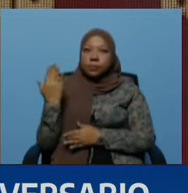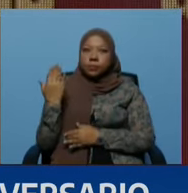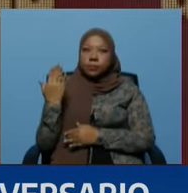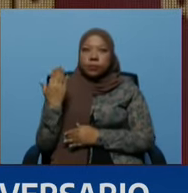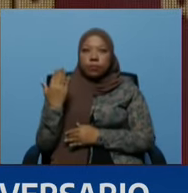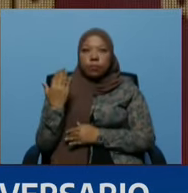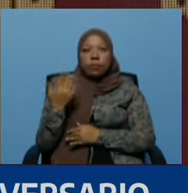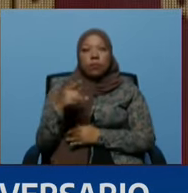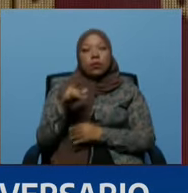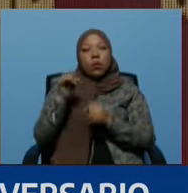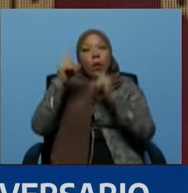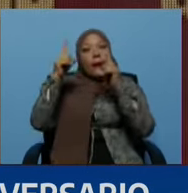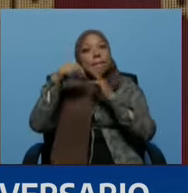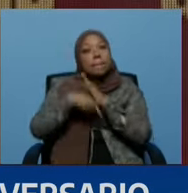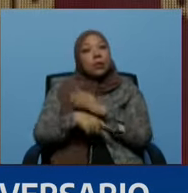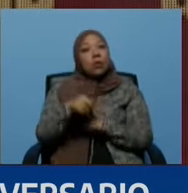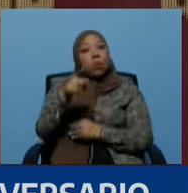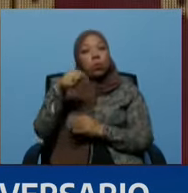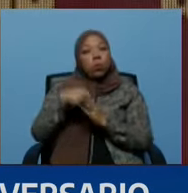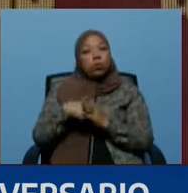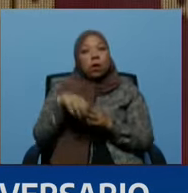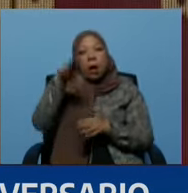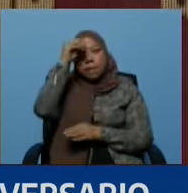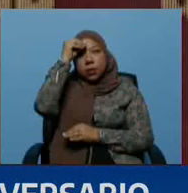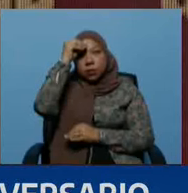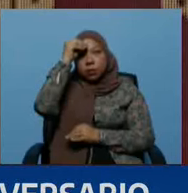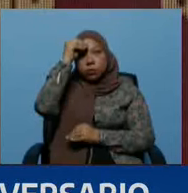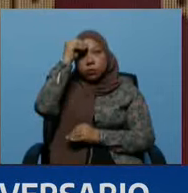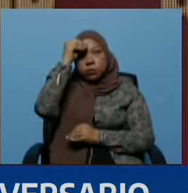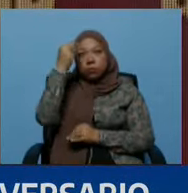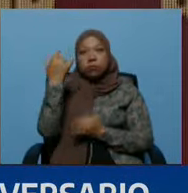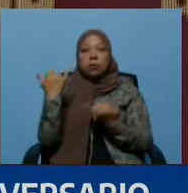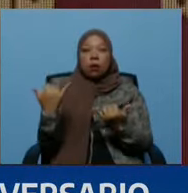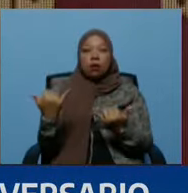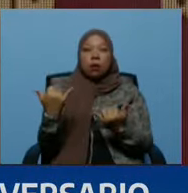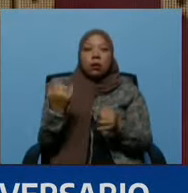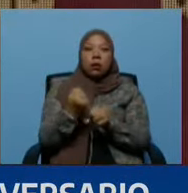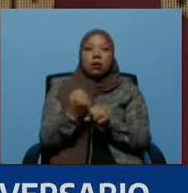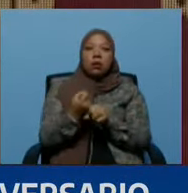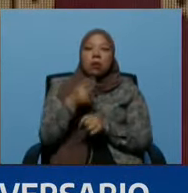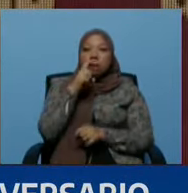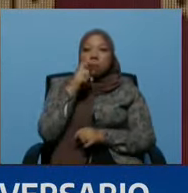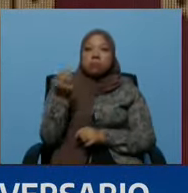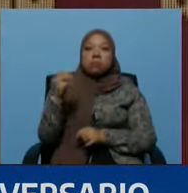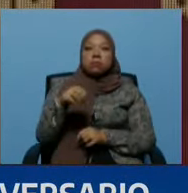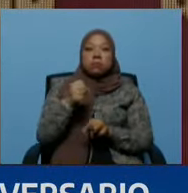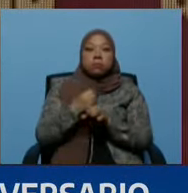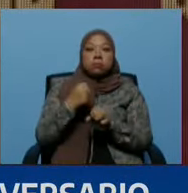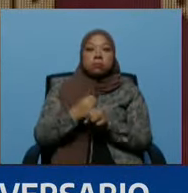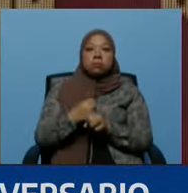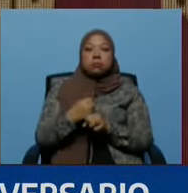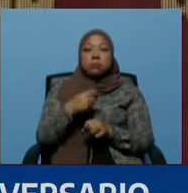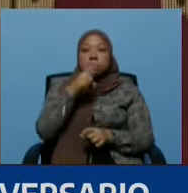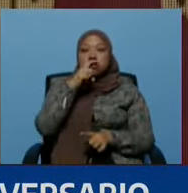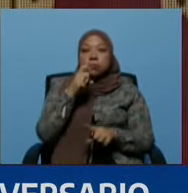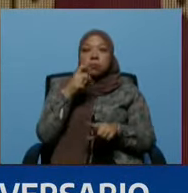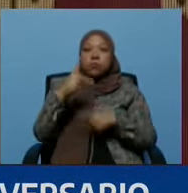ustedes saben que yo miro profundo, he aprendido, y ahorita más todavía, mucho más.